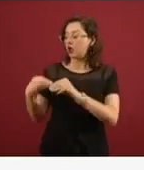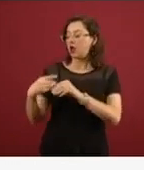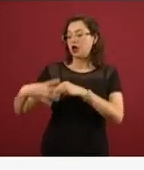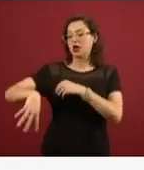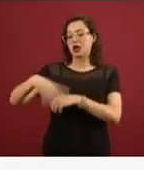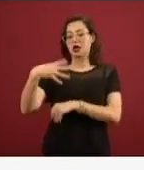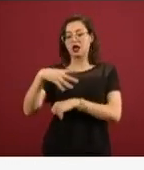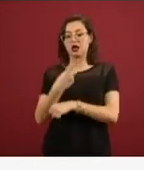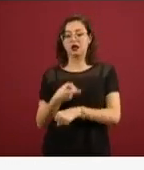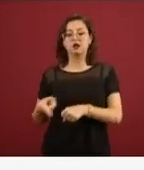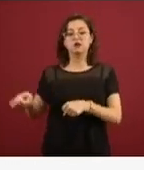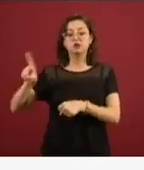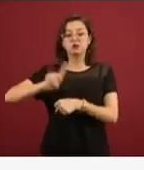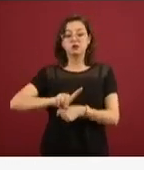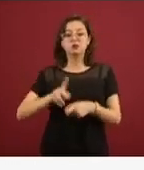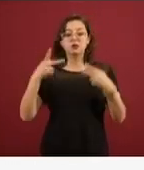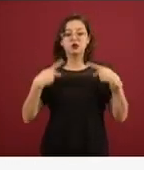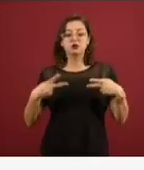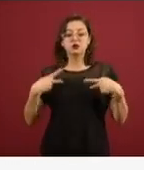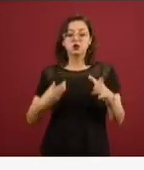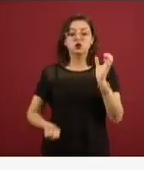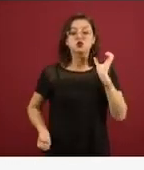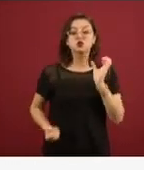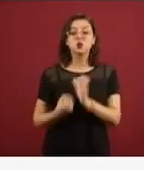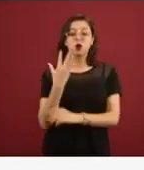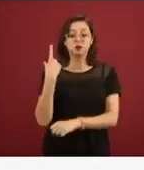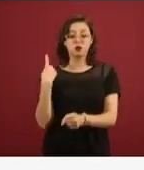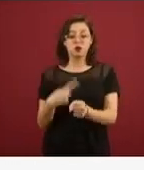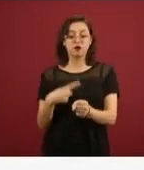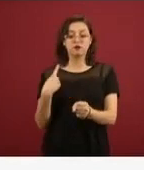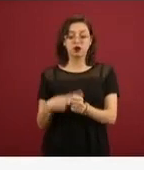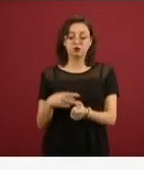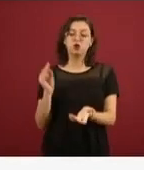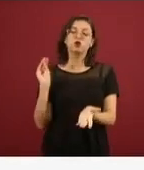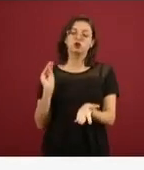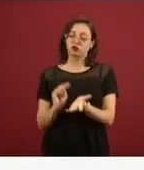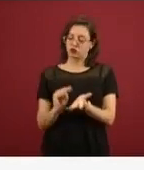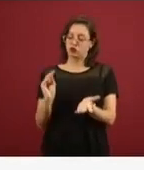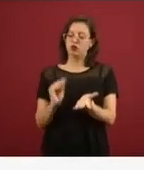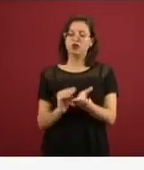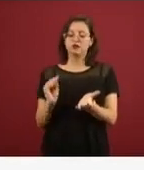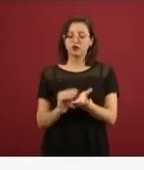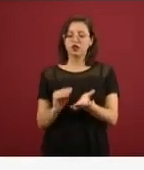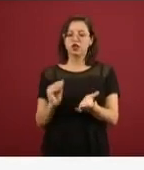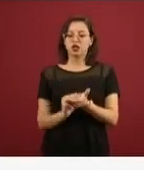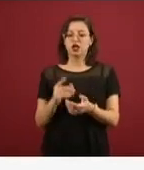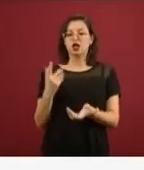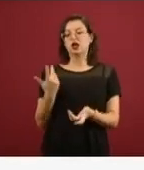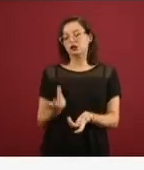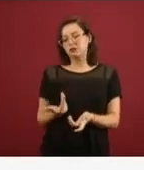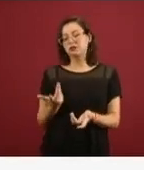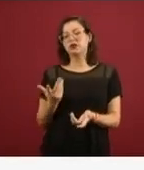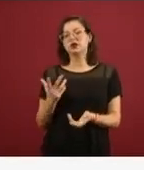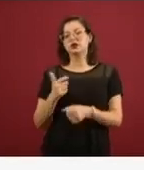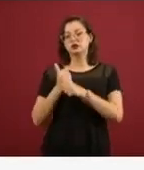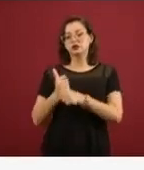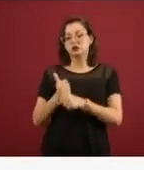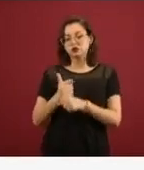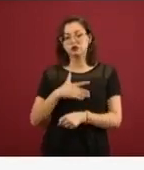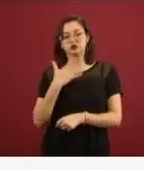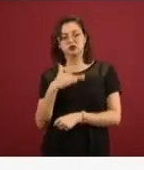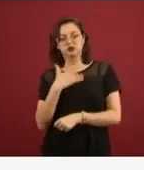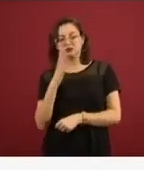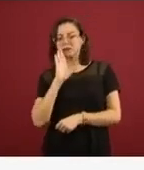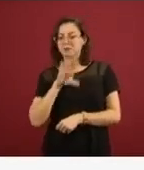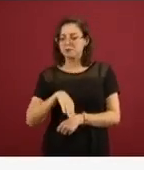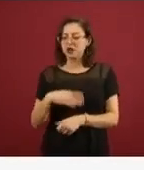14 días, que son las personas que presumiblemente estarían todavía algunas infectadas, algunas todavía padeciendo signos y